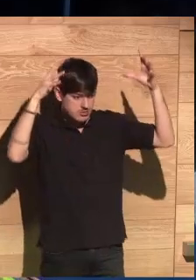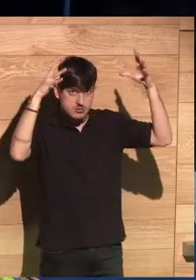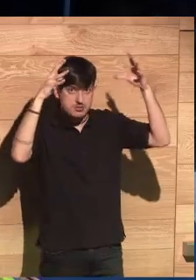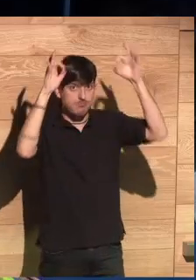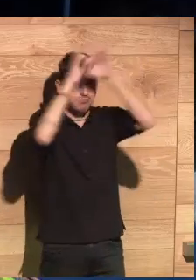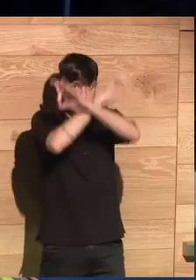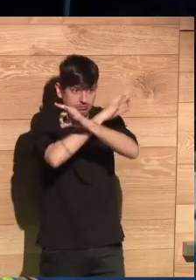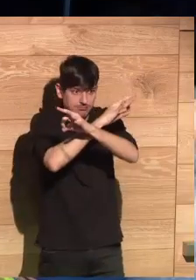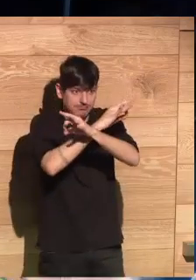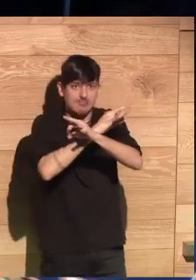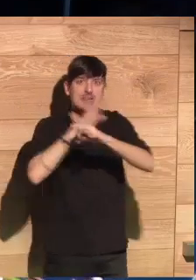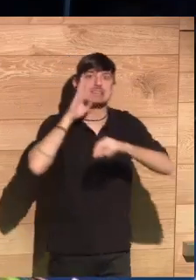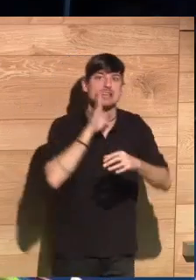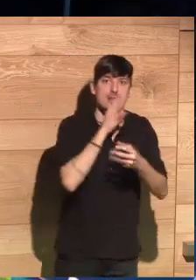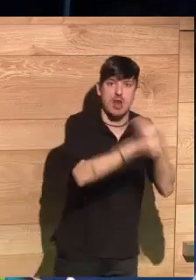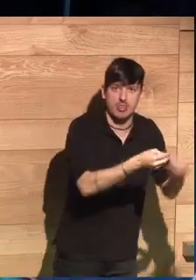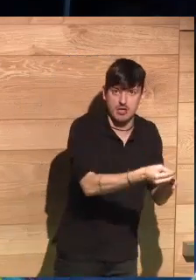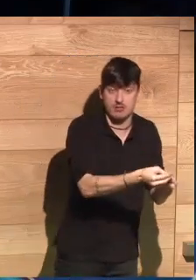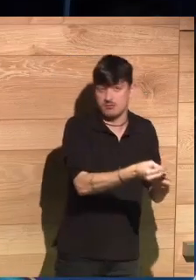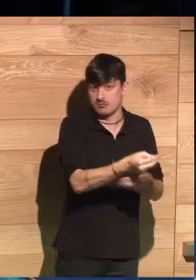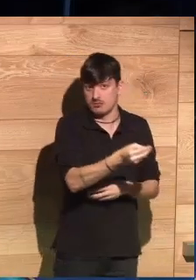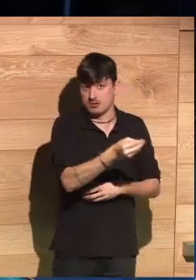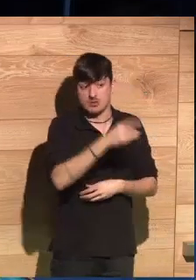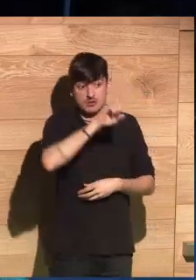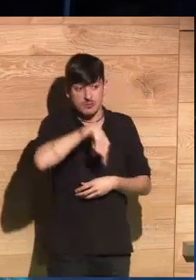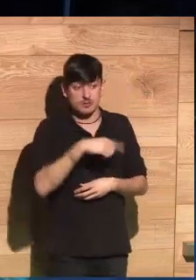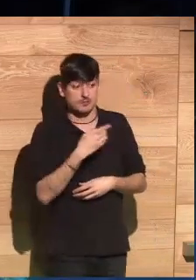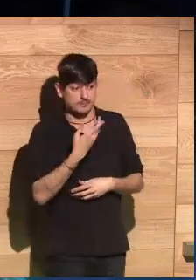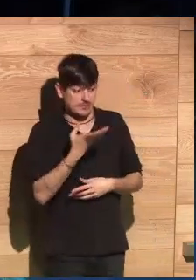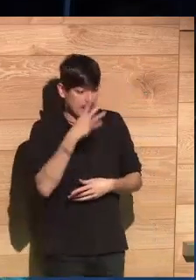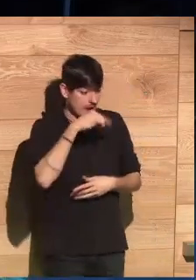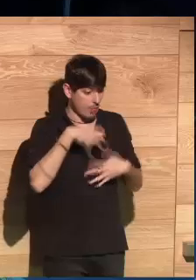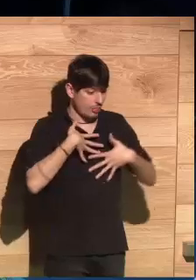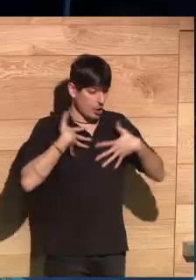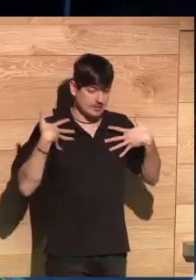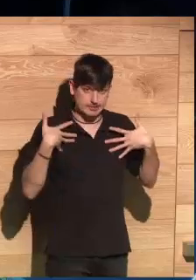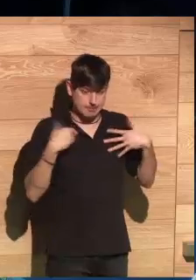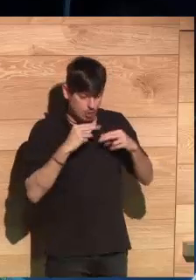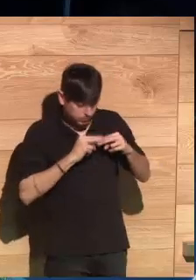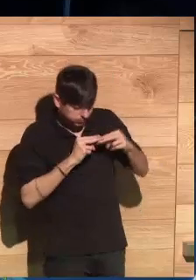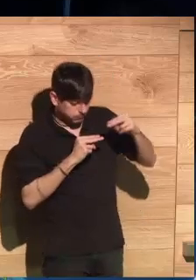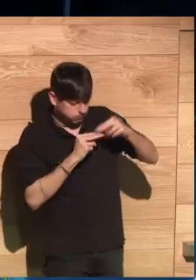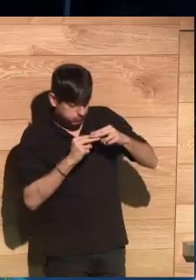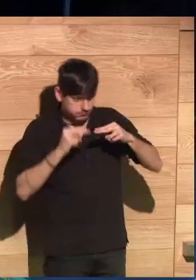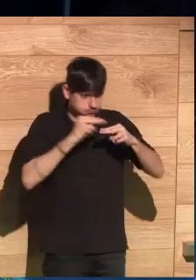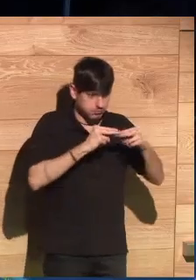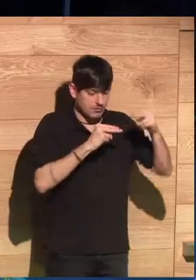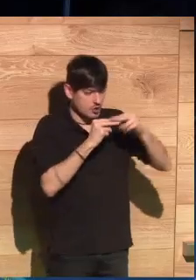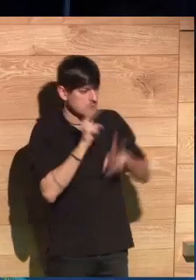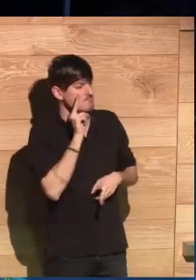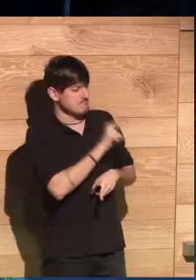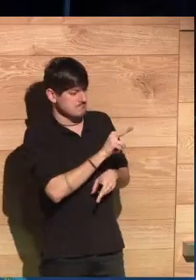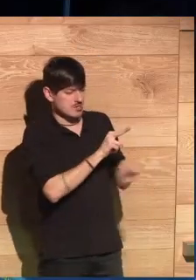también nos hace reflexionar sobre la construcción que tenemos de nuestras emociones. Cómo a veces un